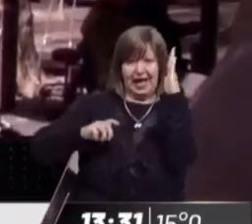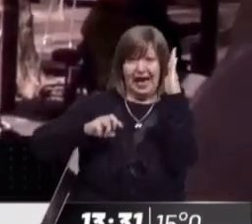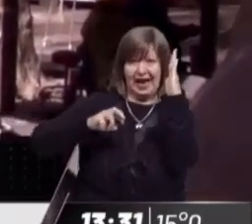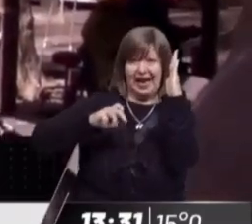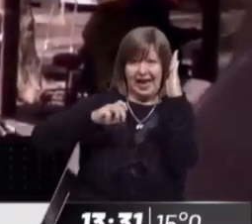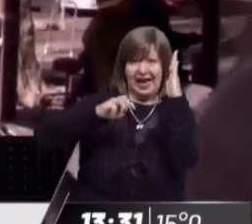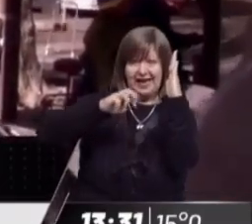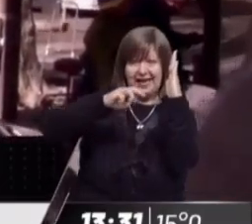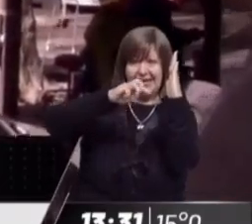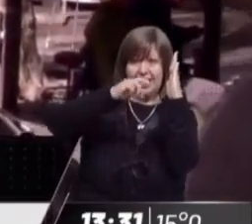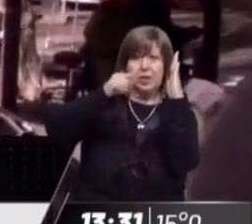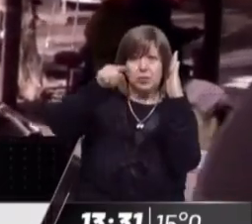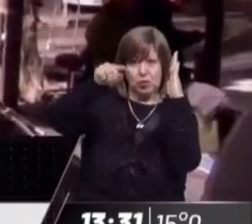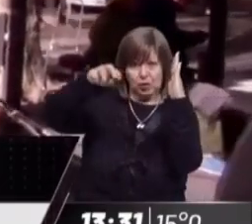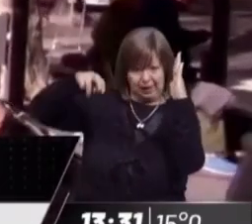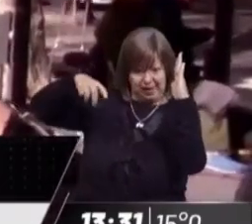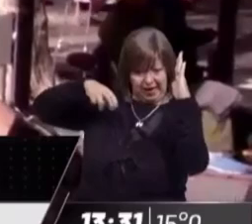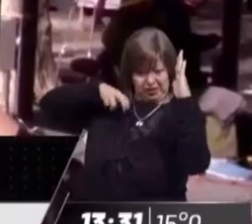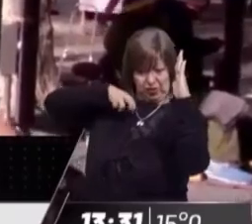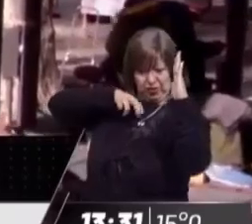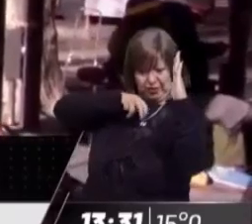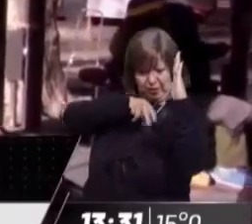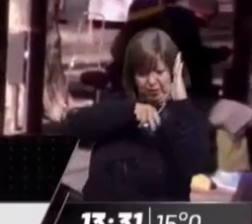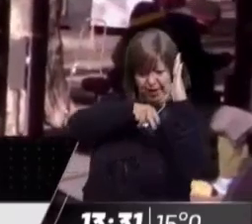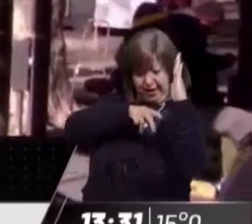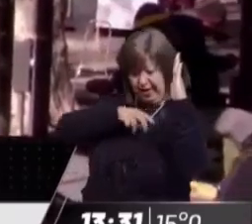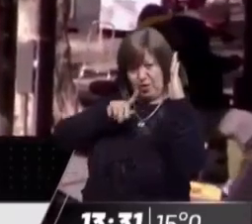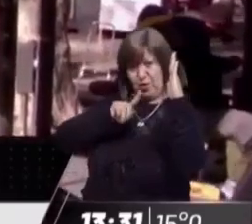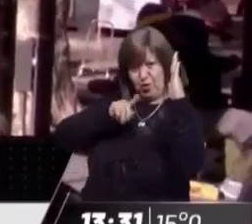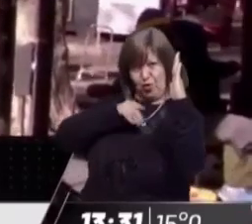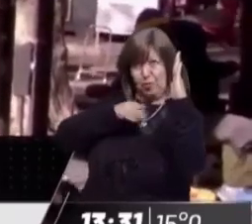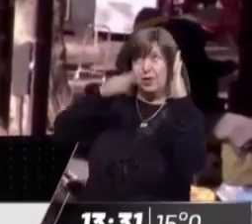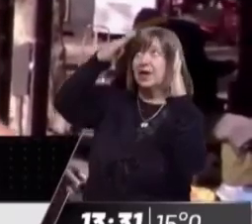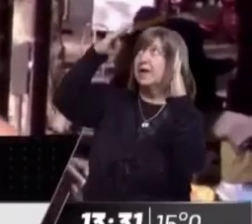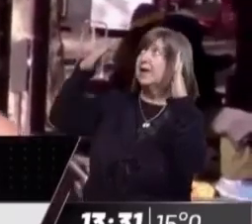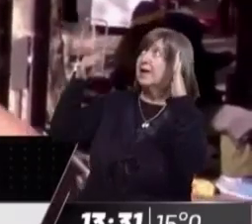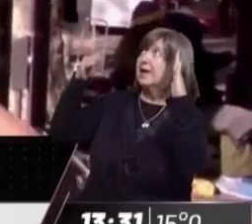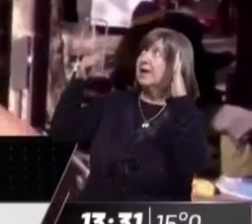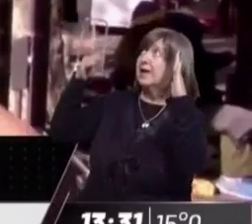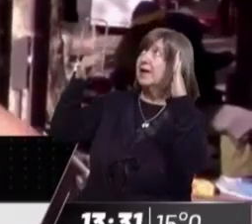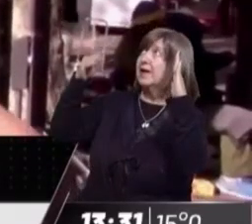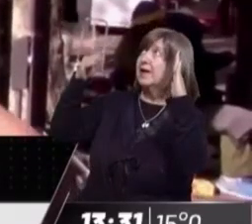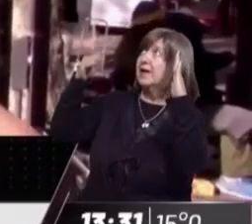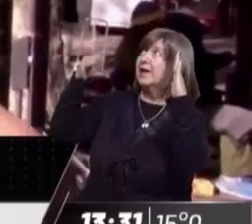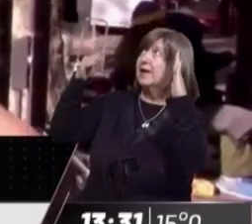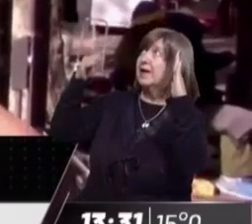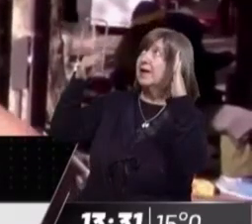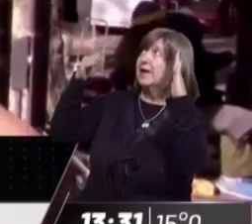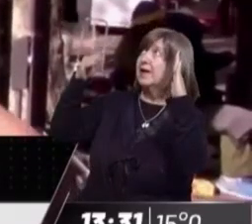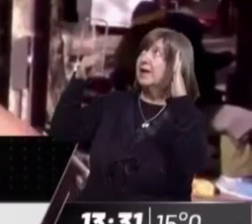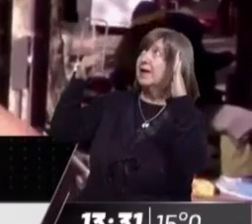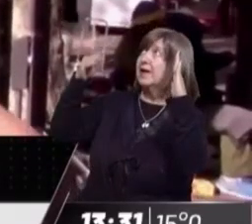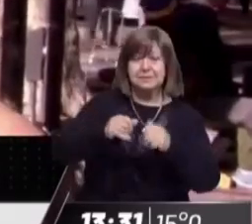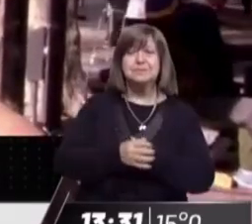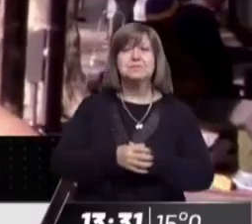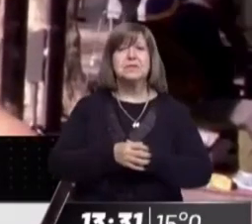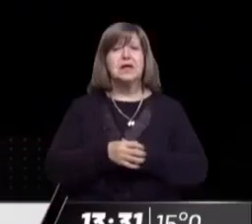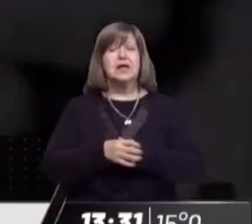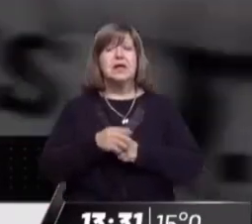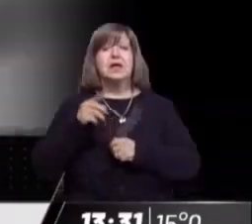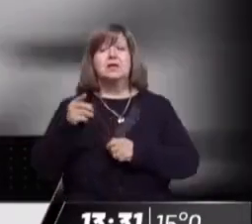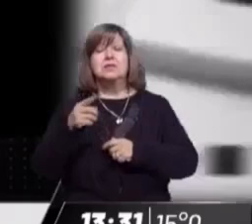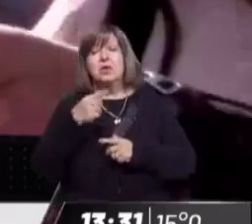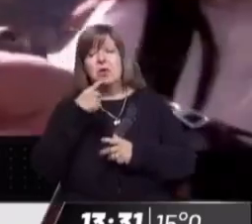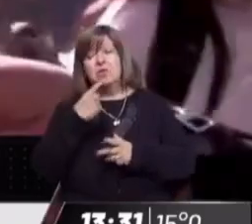y no sé como que no no he pensado mucho en eso pero por ejemplo lo que vendría siendo los números y todo eso si lo tomo como